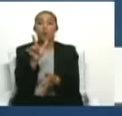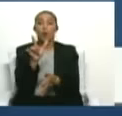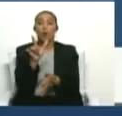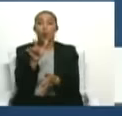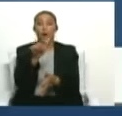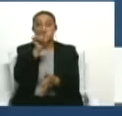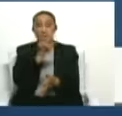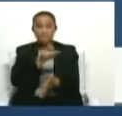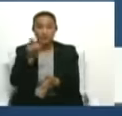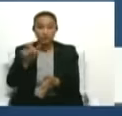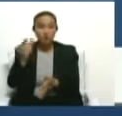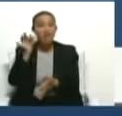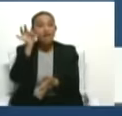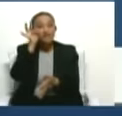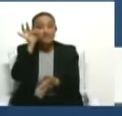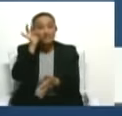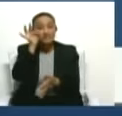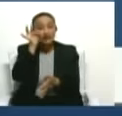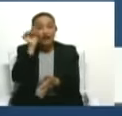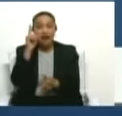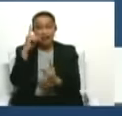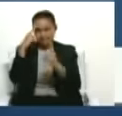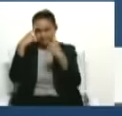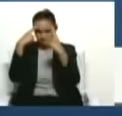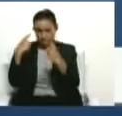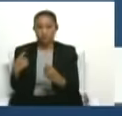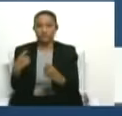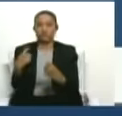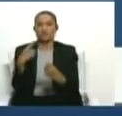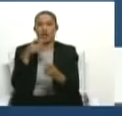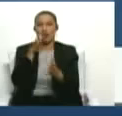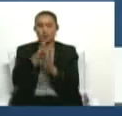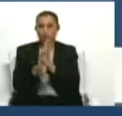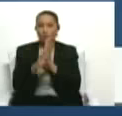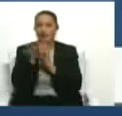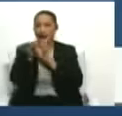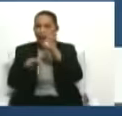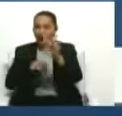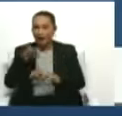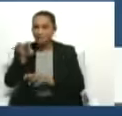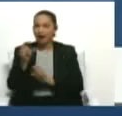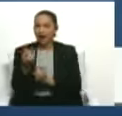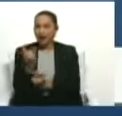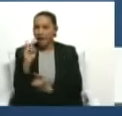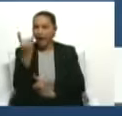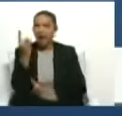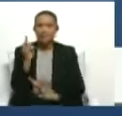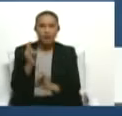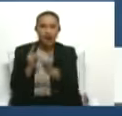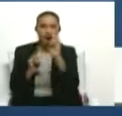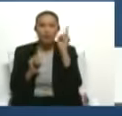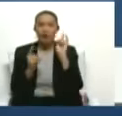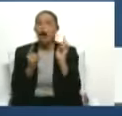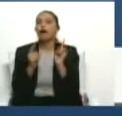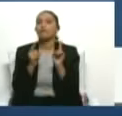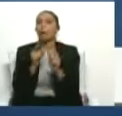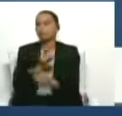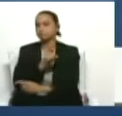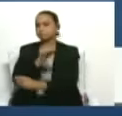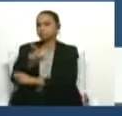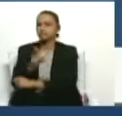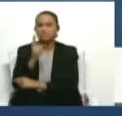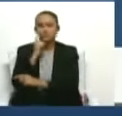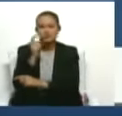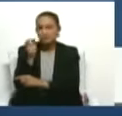materia ambiental comenzaron a conocer los casos relativos a fauna doméstica. Para ello se amplió la competencia de la Fiscalía